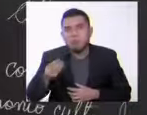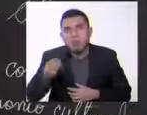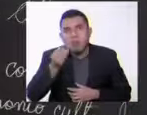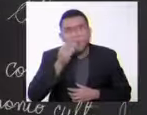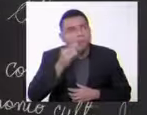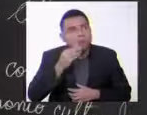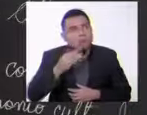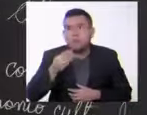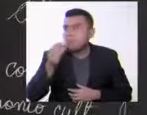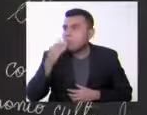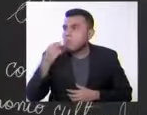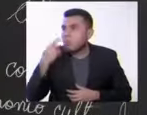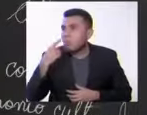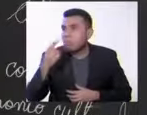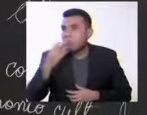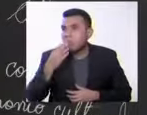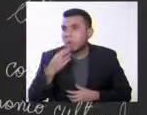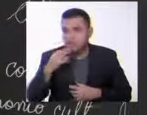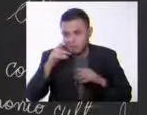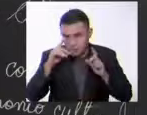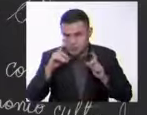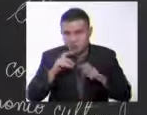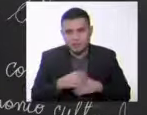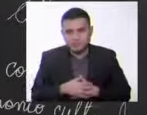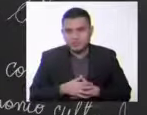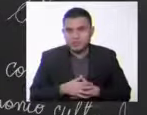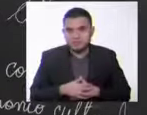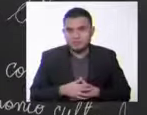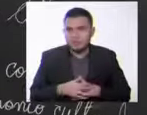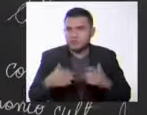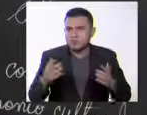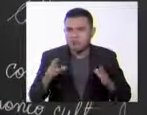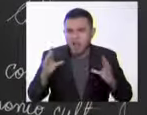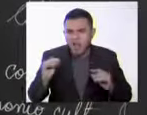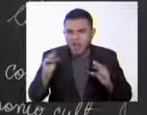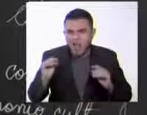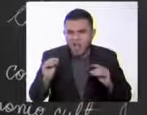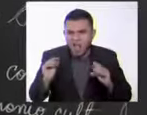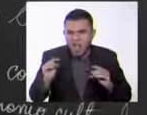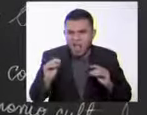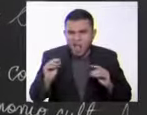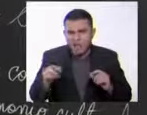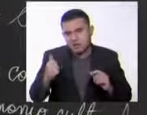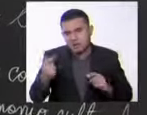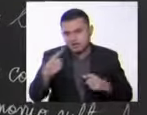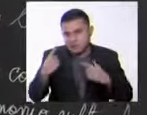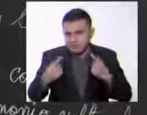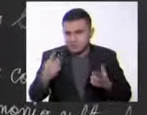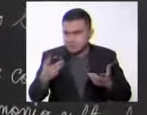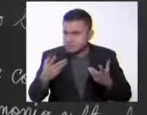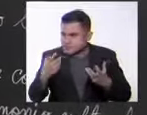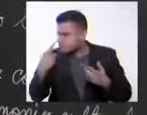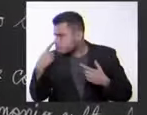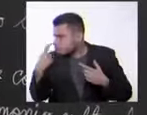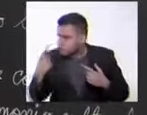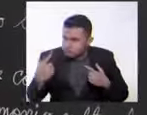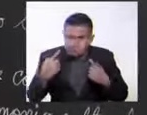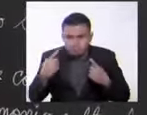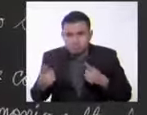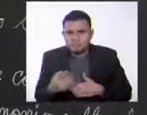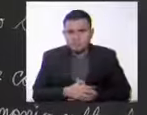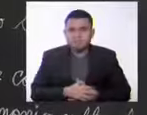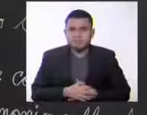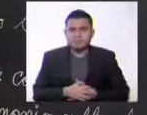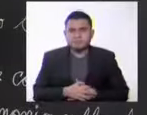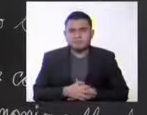también, por ejemplo, dicen no tomar fotografías. Así es. O no hacer mucho ruido porque hay otros visitantes que están queriendo poner atención a lo que, ya